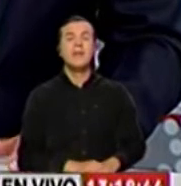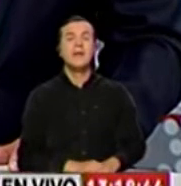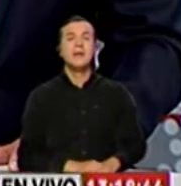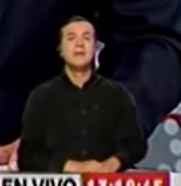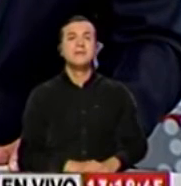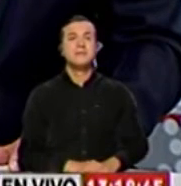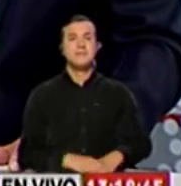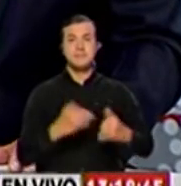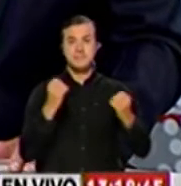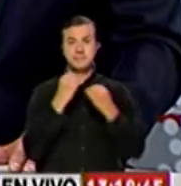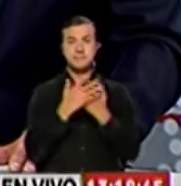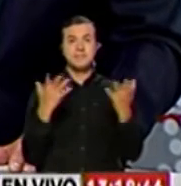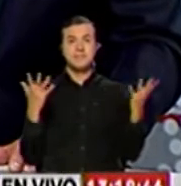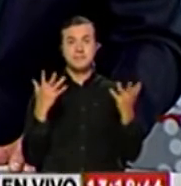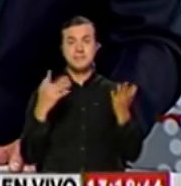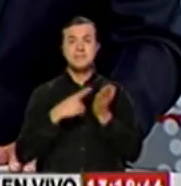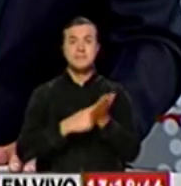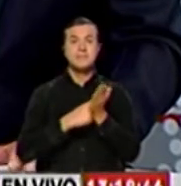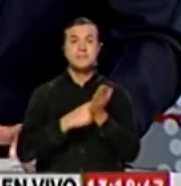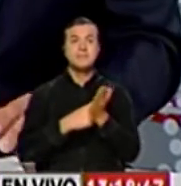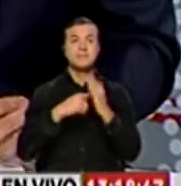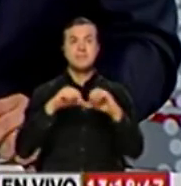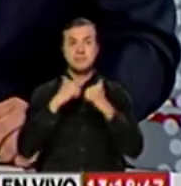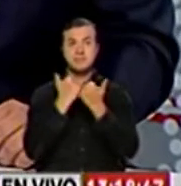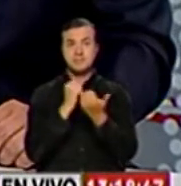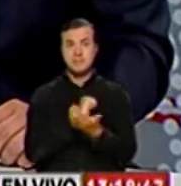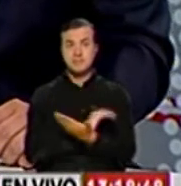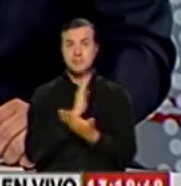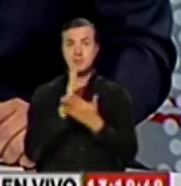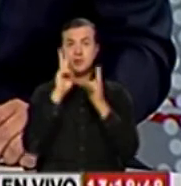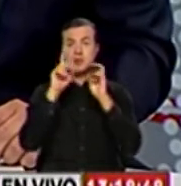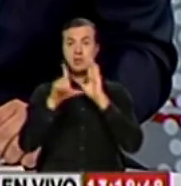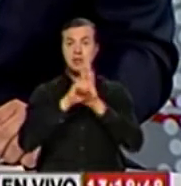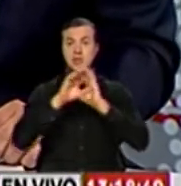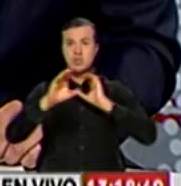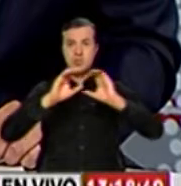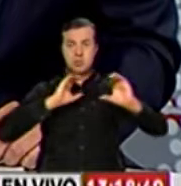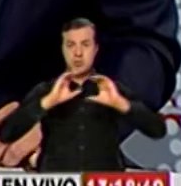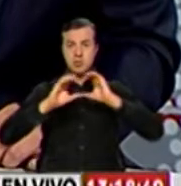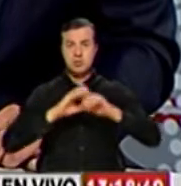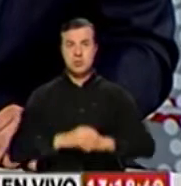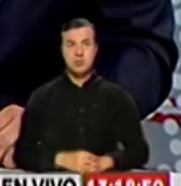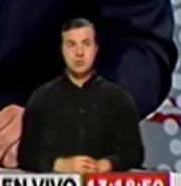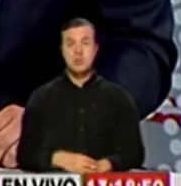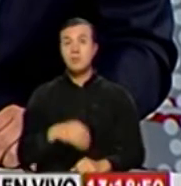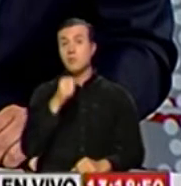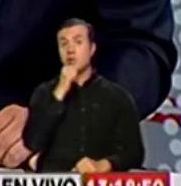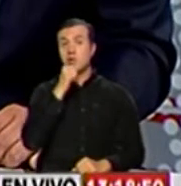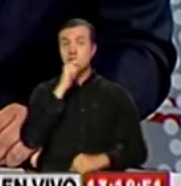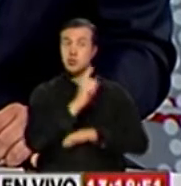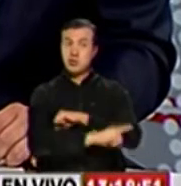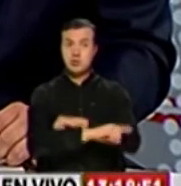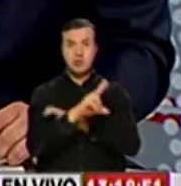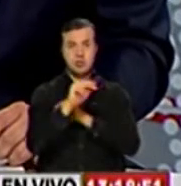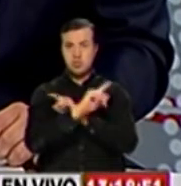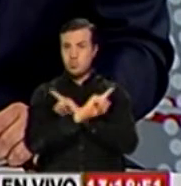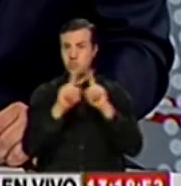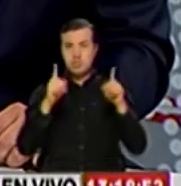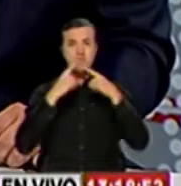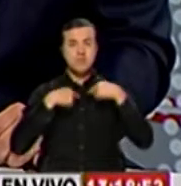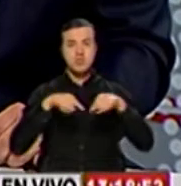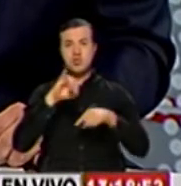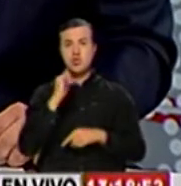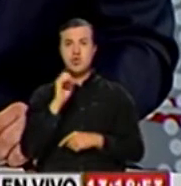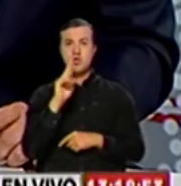Y ahora tenemos información del debate que se desarrolla en la Asamblea Nacional sobre la ley de comunicación. Nunca más periodistas sancionados fue el mensaje que dio